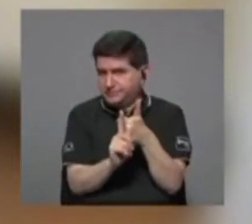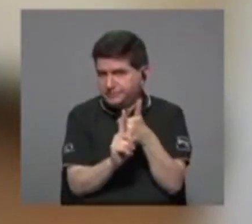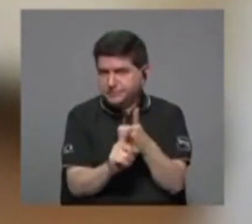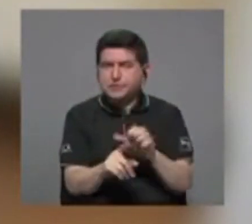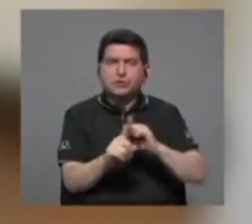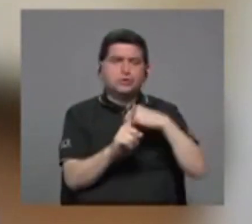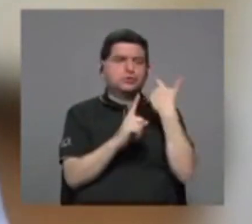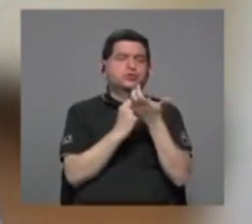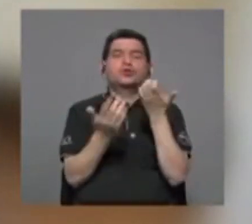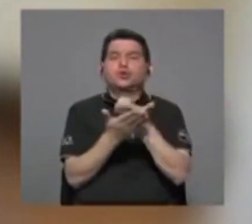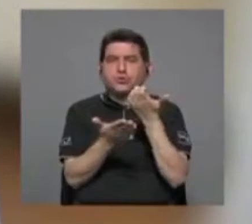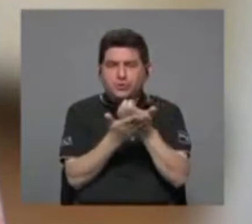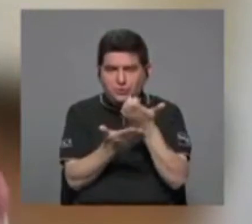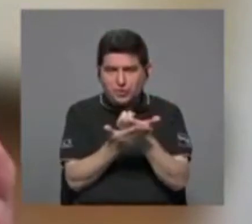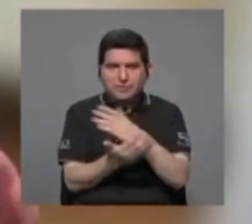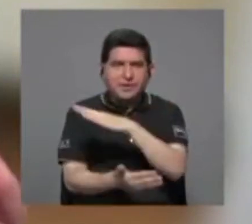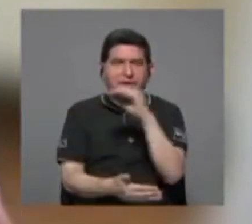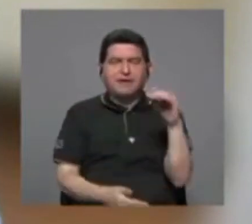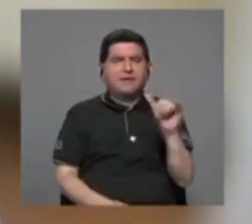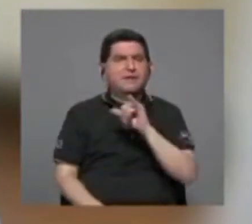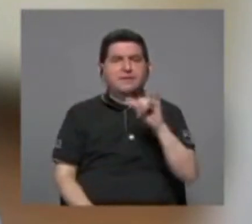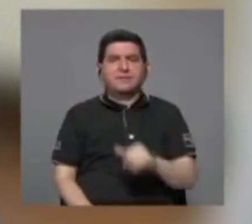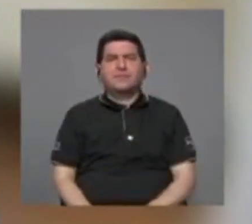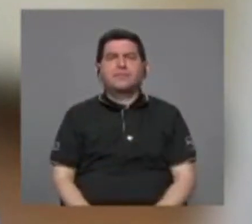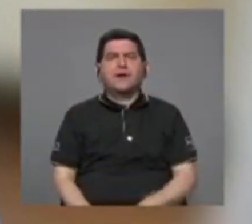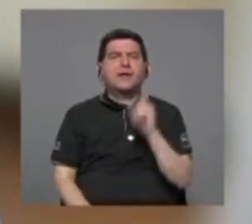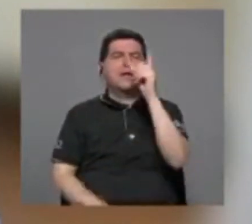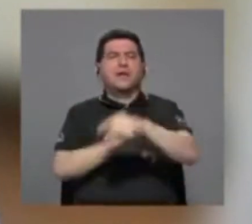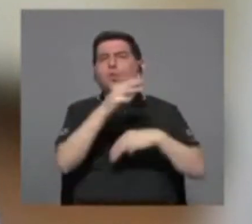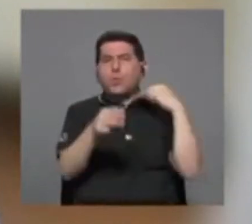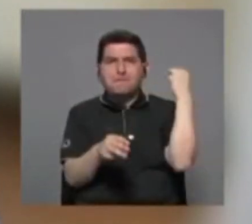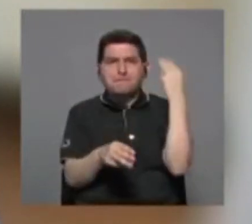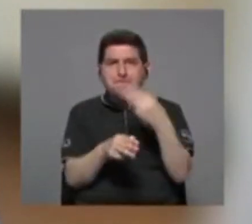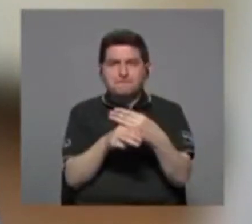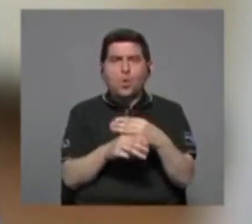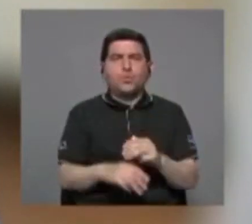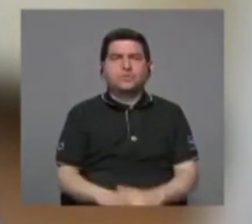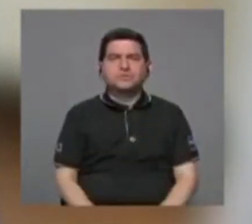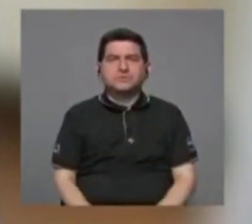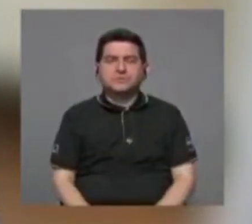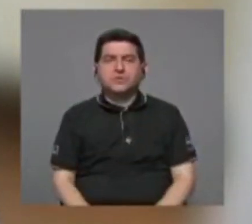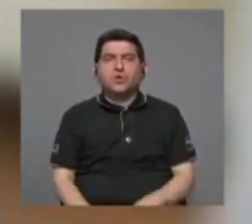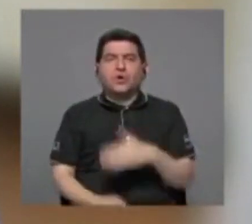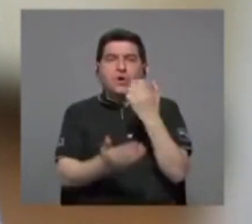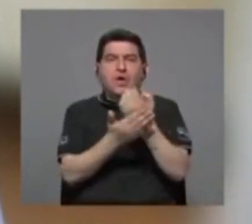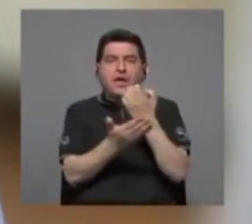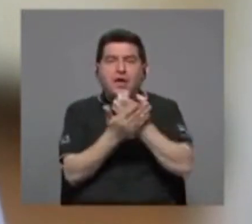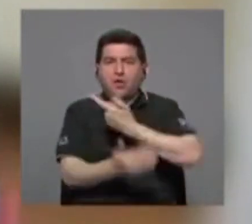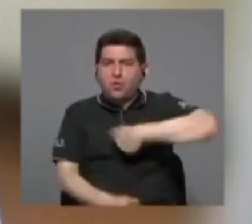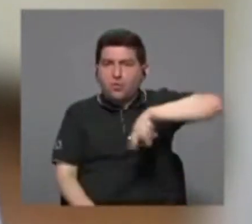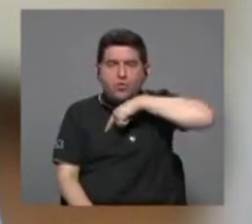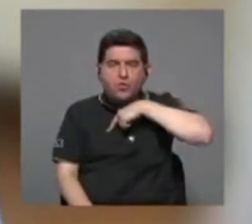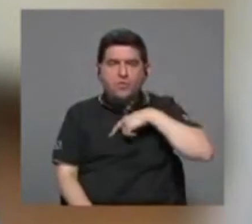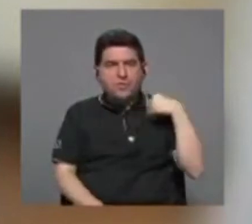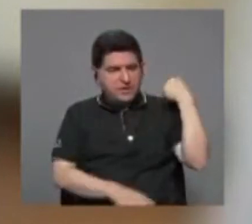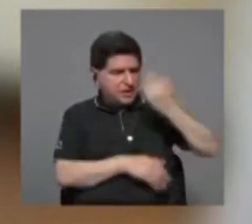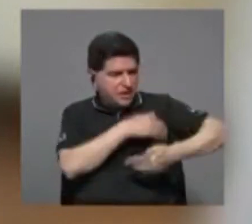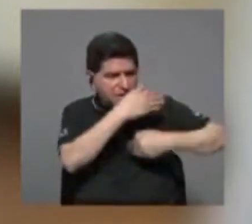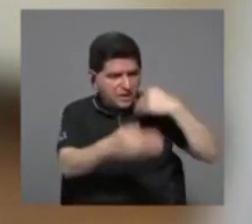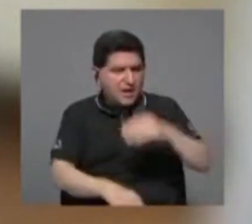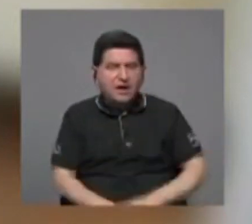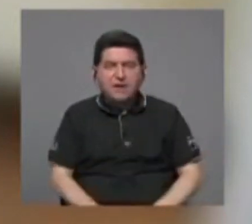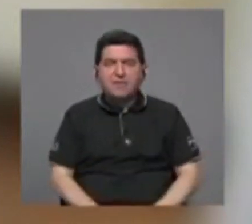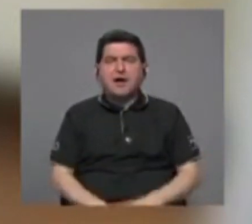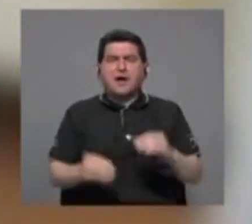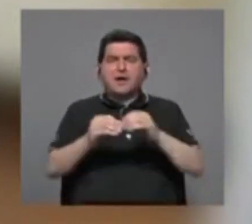sociales y económicas, pero al mismo tiempo haciéndolo en un mundo en donde la economía nuestra tiene que evolucionar a ser mucho más